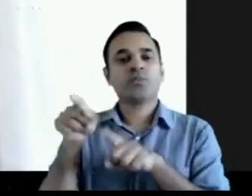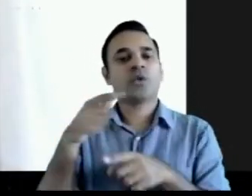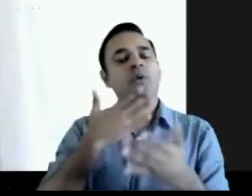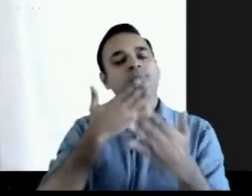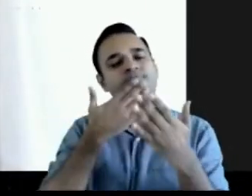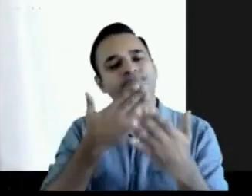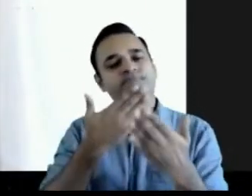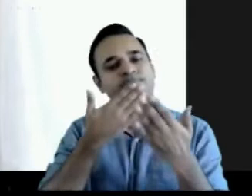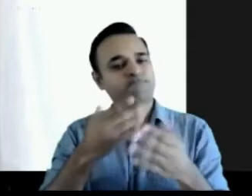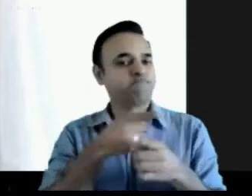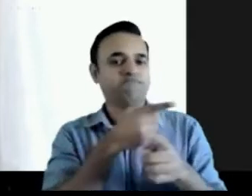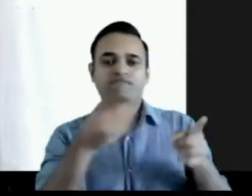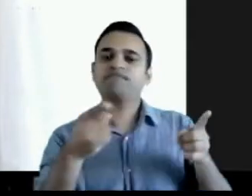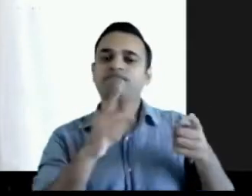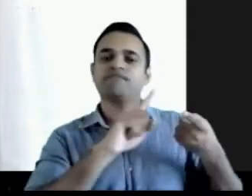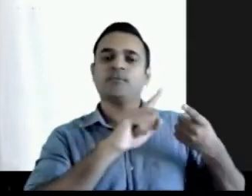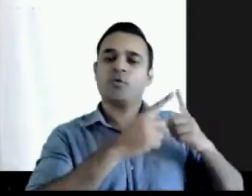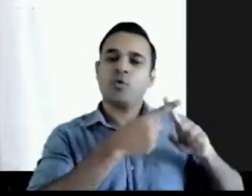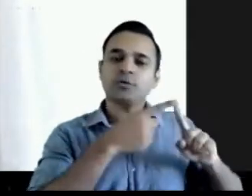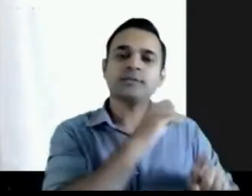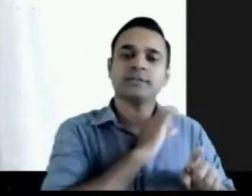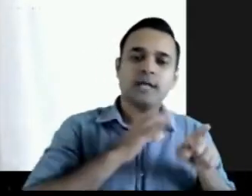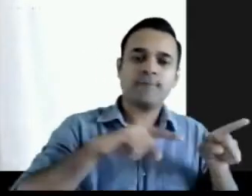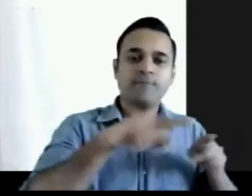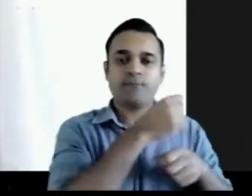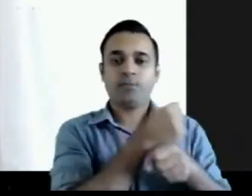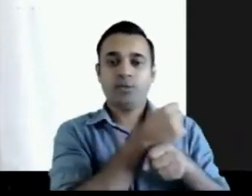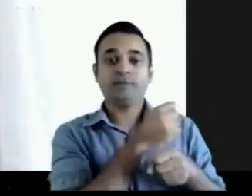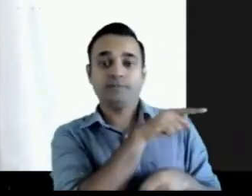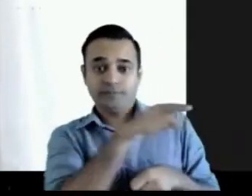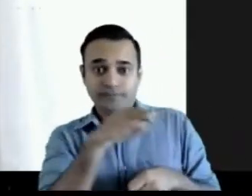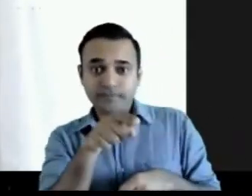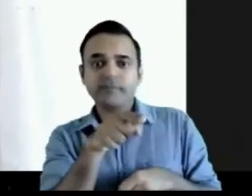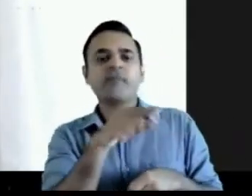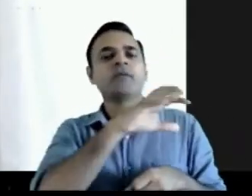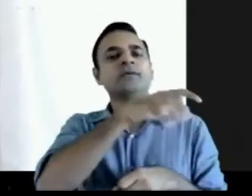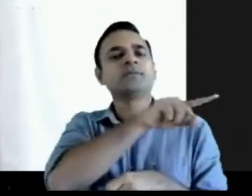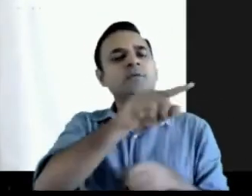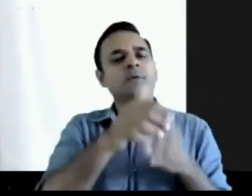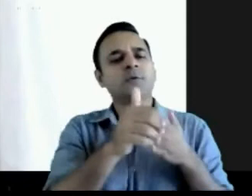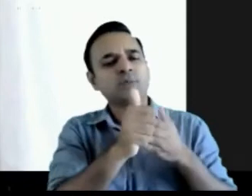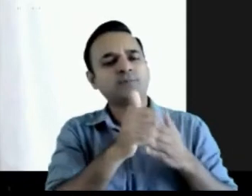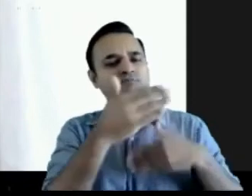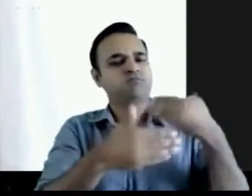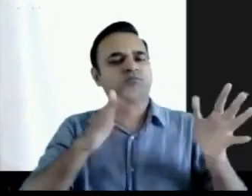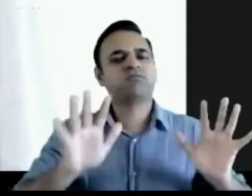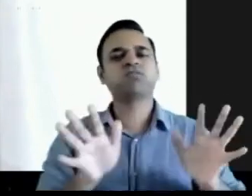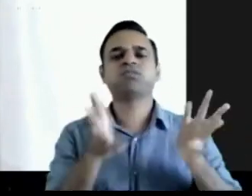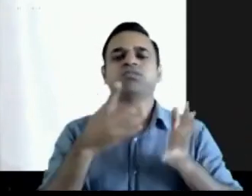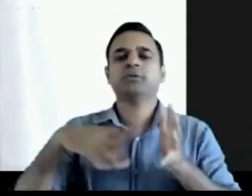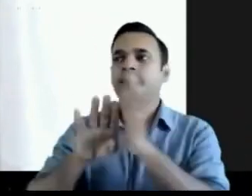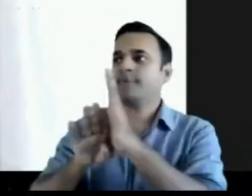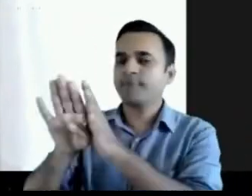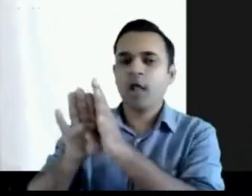moderación y el impacto de los desastres donde buscamos ofrecer una experiencia de aprendizaje